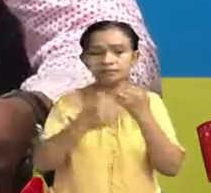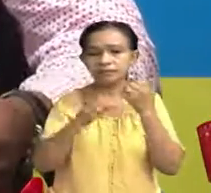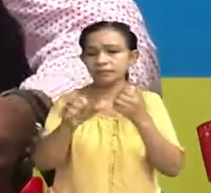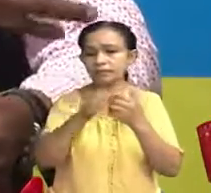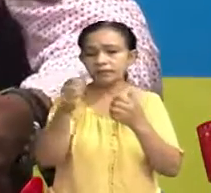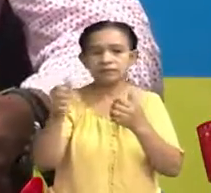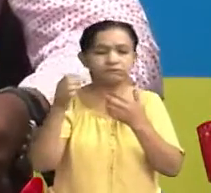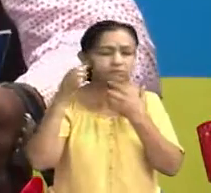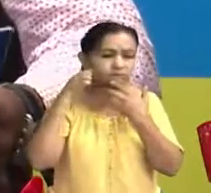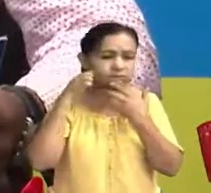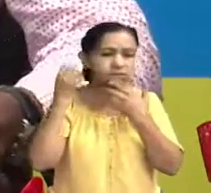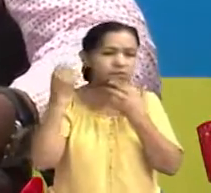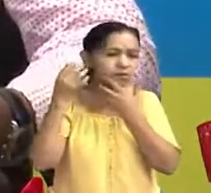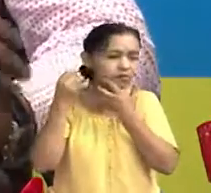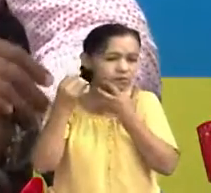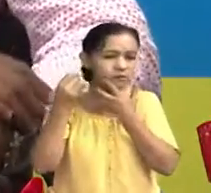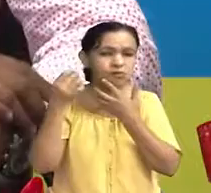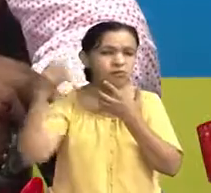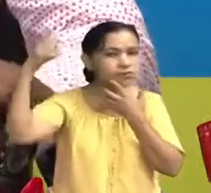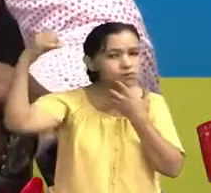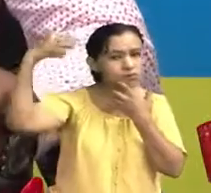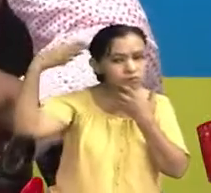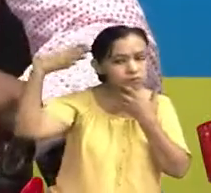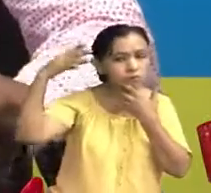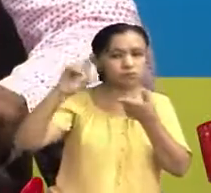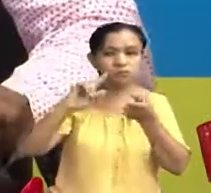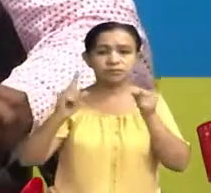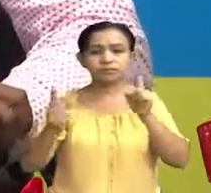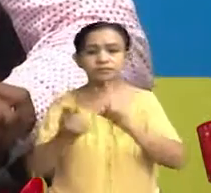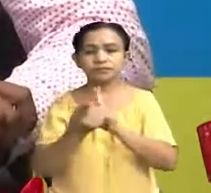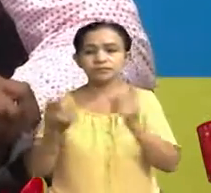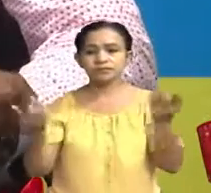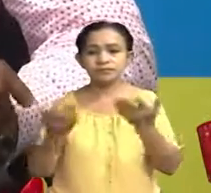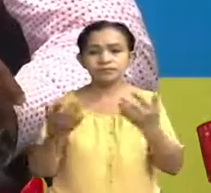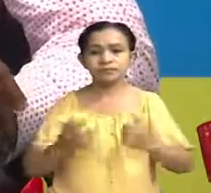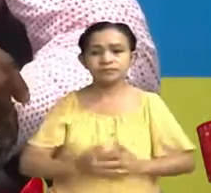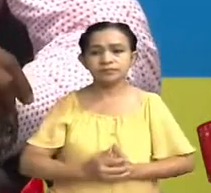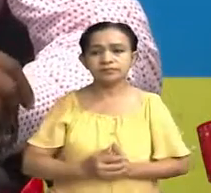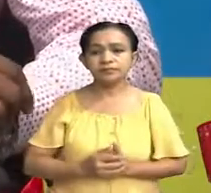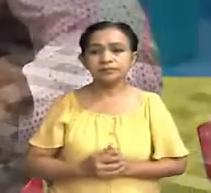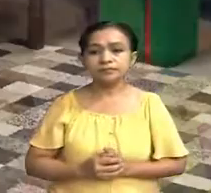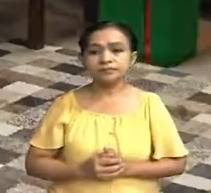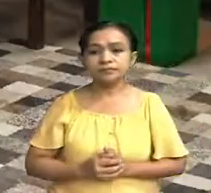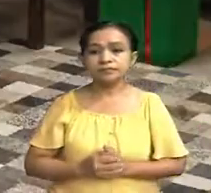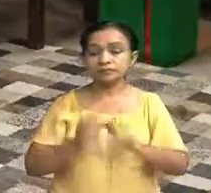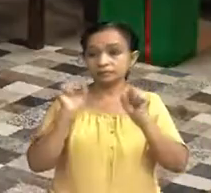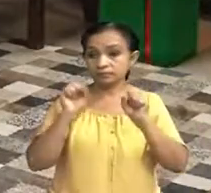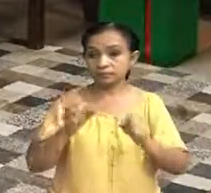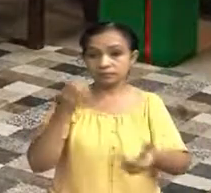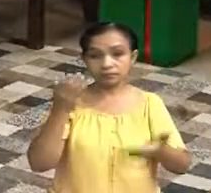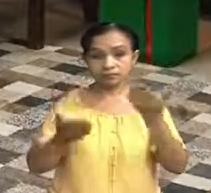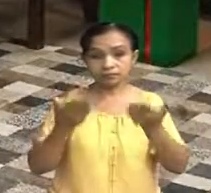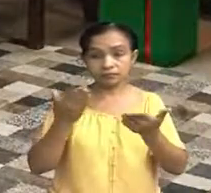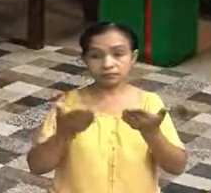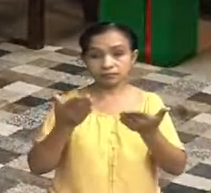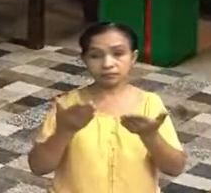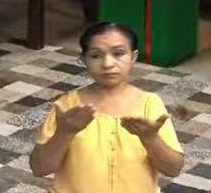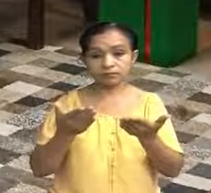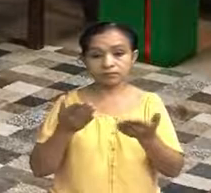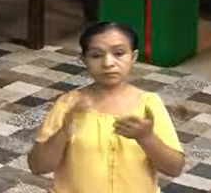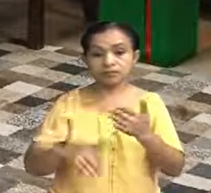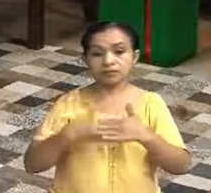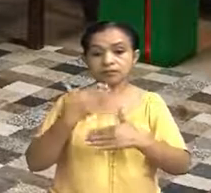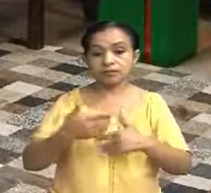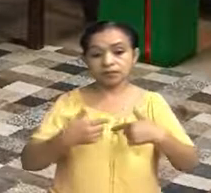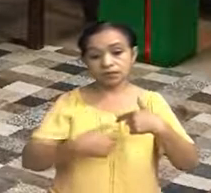aparte del dolor de muela, aparte del cambio brusco de temperatura, doctor? puede ser meramente posoperatorio, por